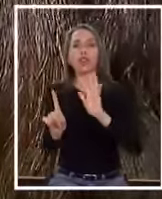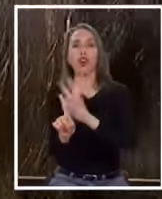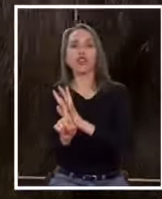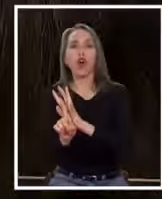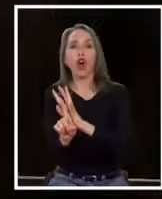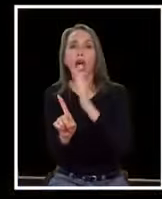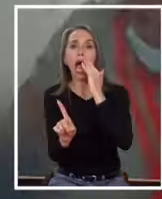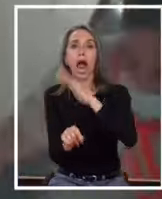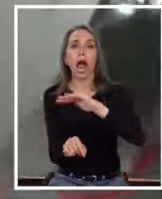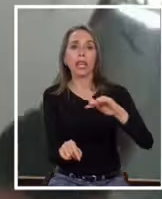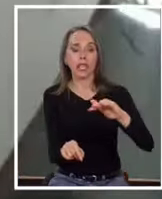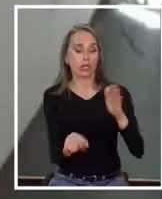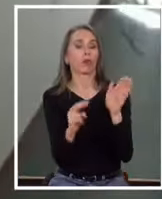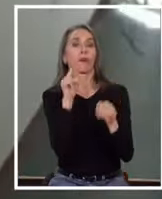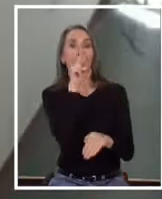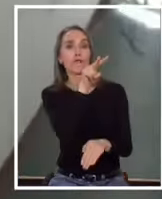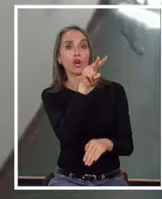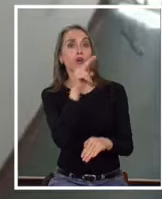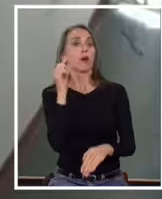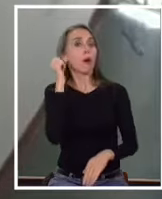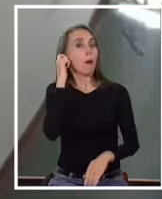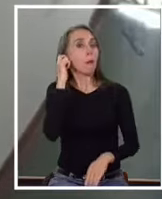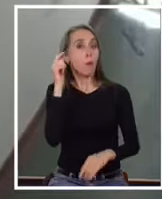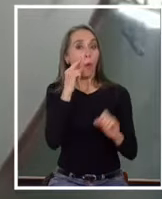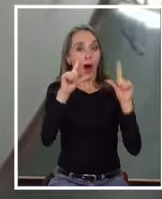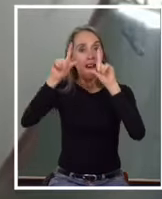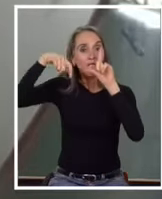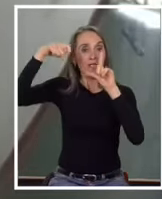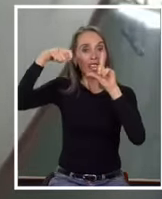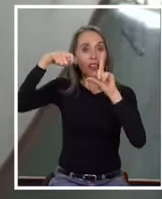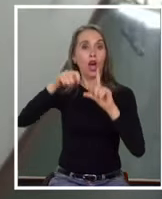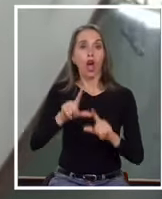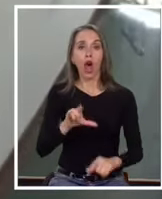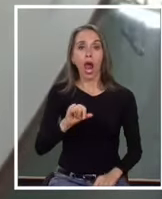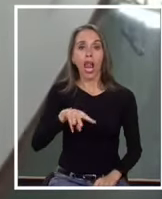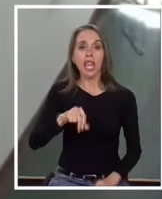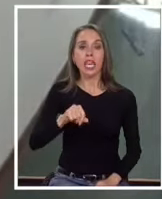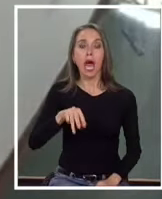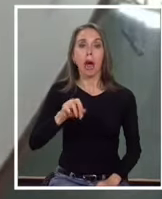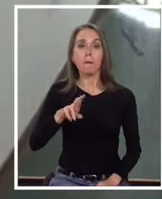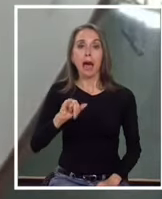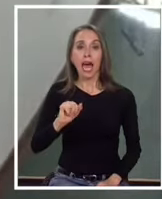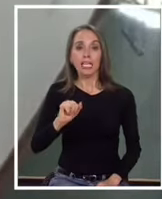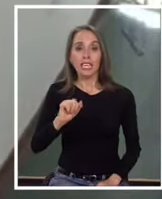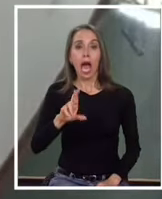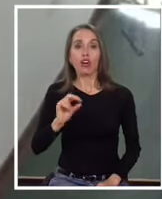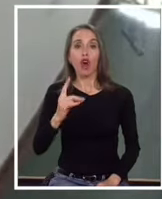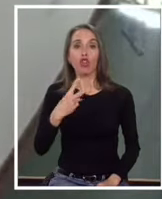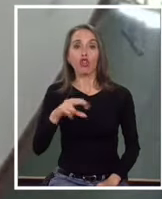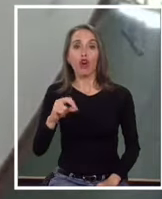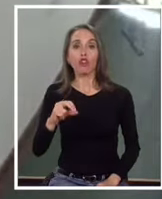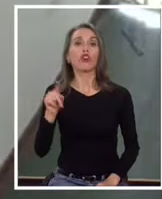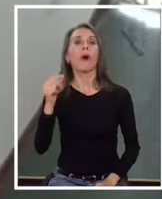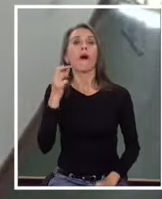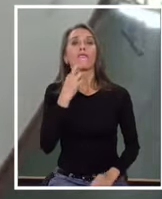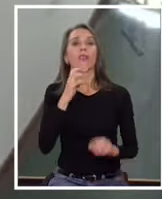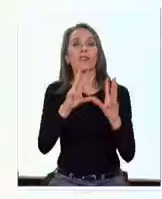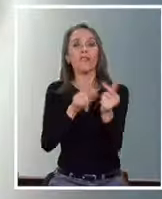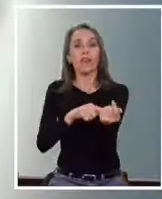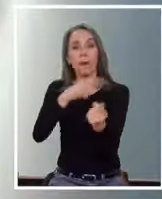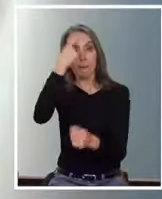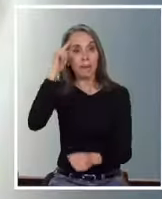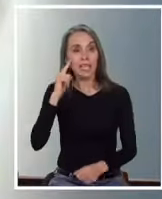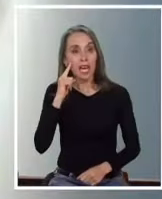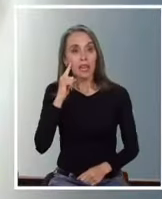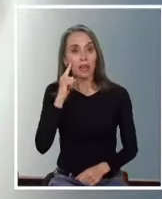niños. Ella, la mujer que aparece en este registro, es Lina María Londoño Ramírez. Cercana a esta familia de Peña Lolén, según